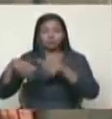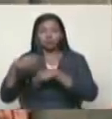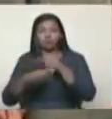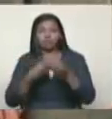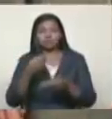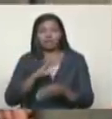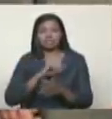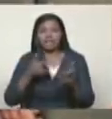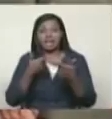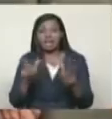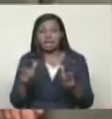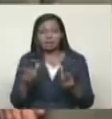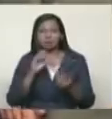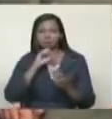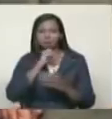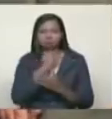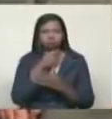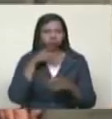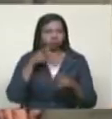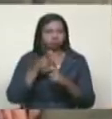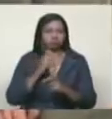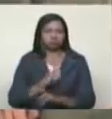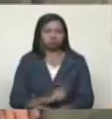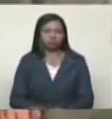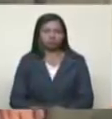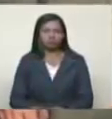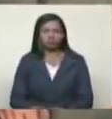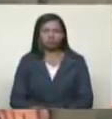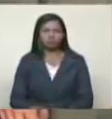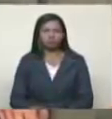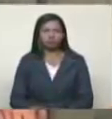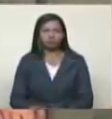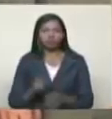elecciones libres, secretas, directas, universales.